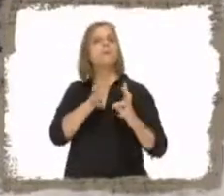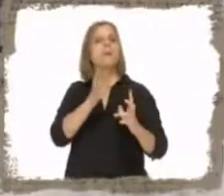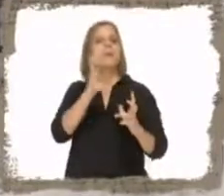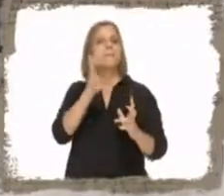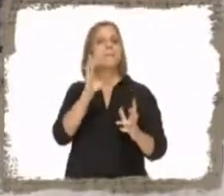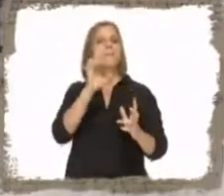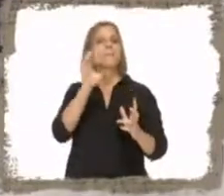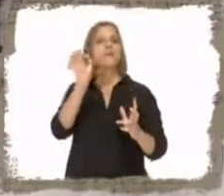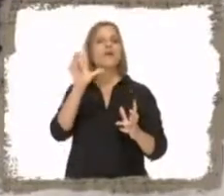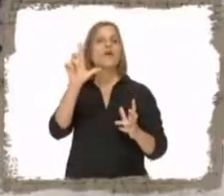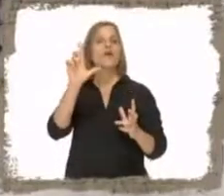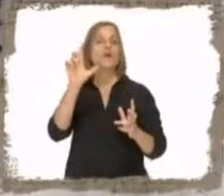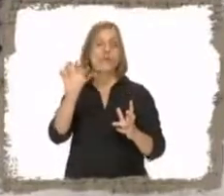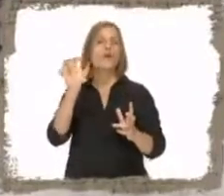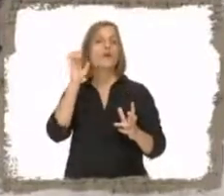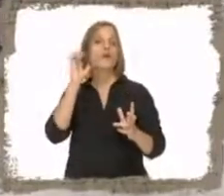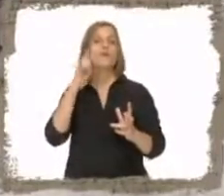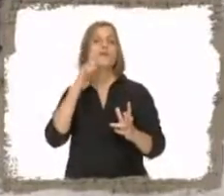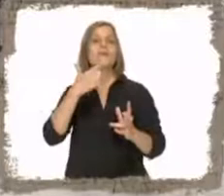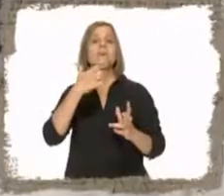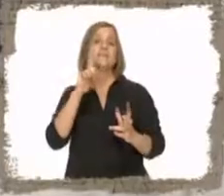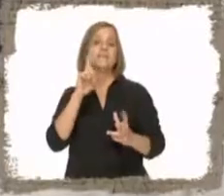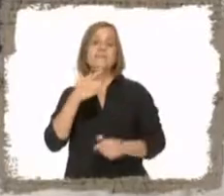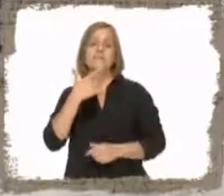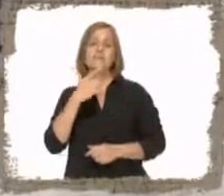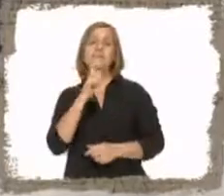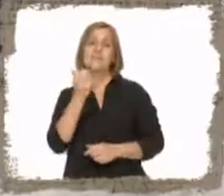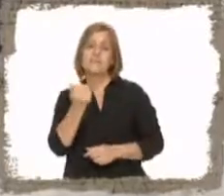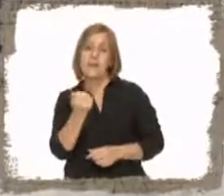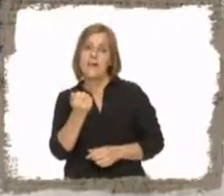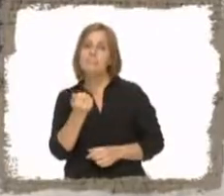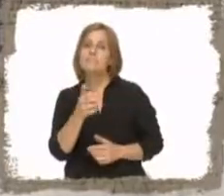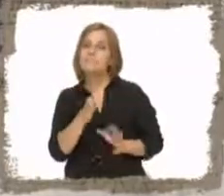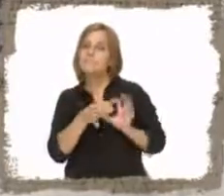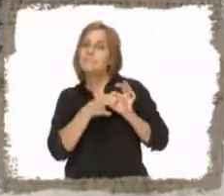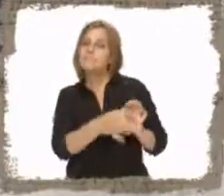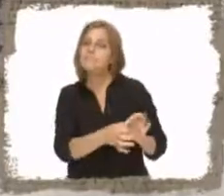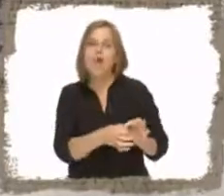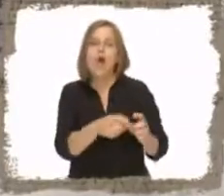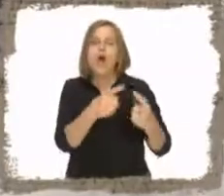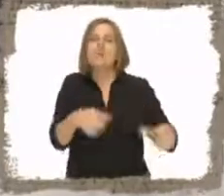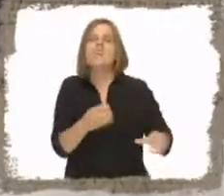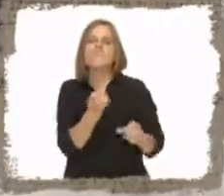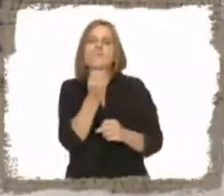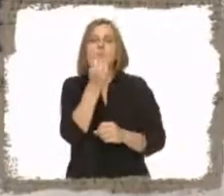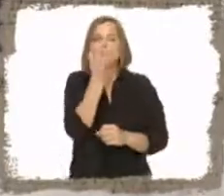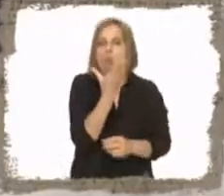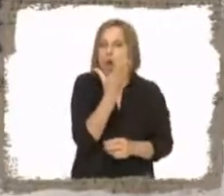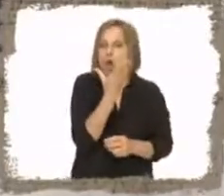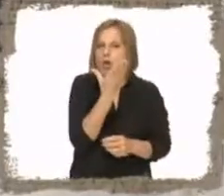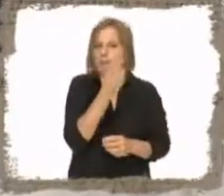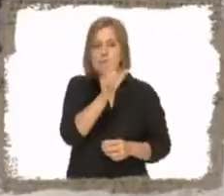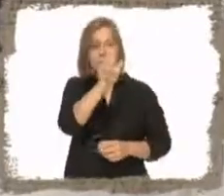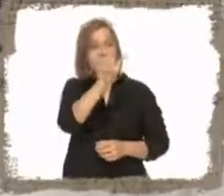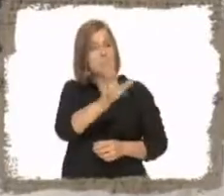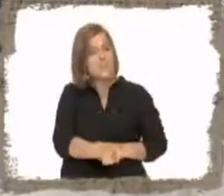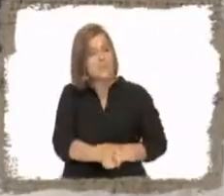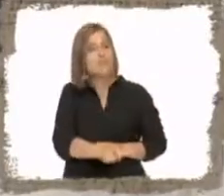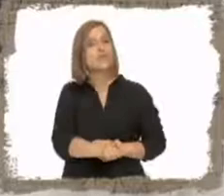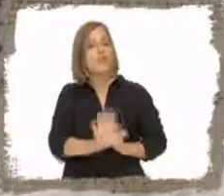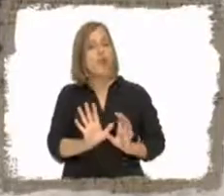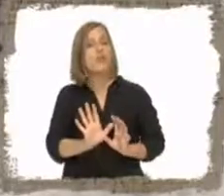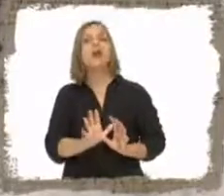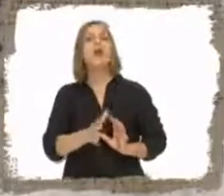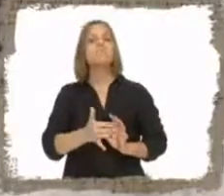es el modelo biologicista. El modelo biologicista va a estar relacionado a condiciones propiamente biológicas, donde la persona va